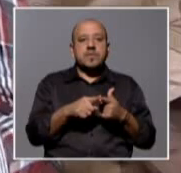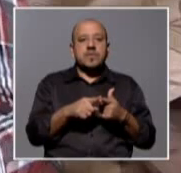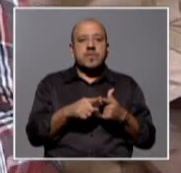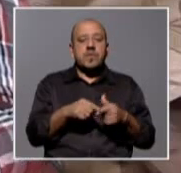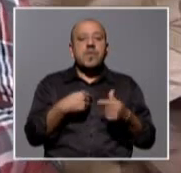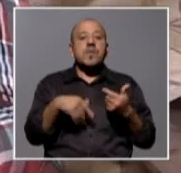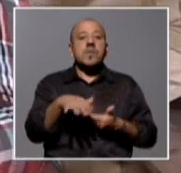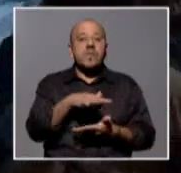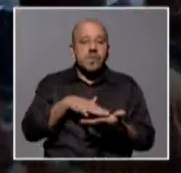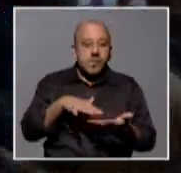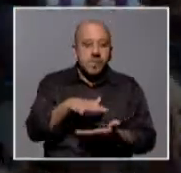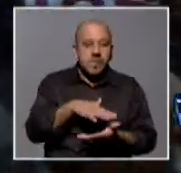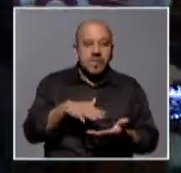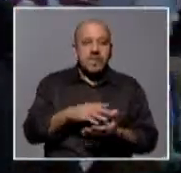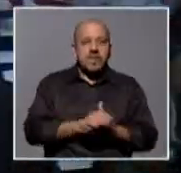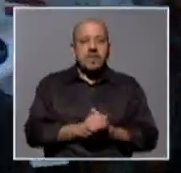la situación.